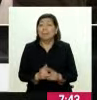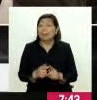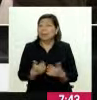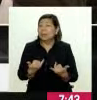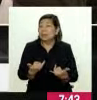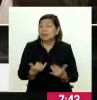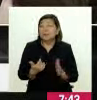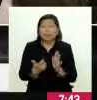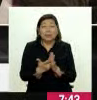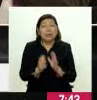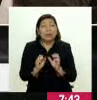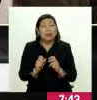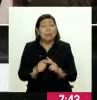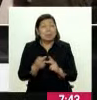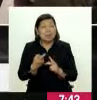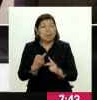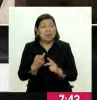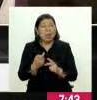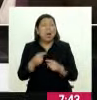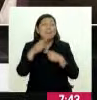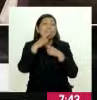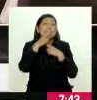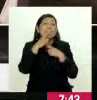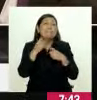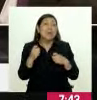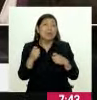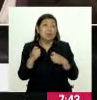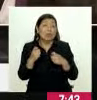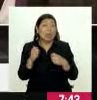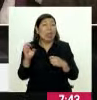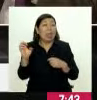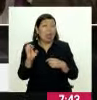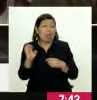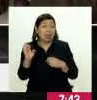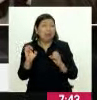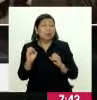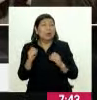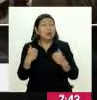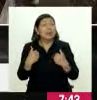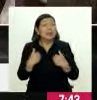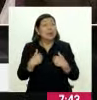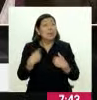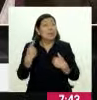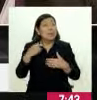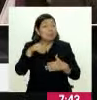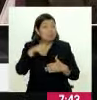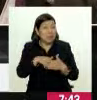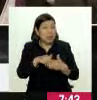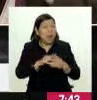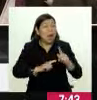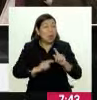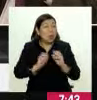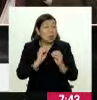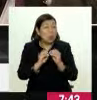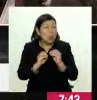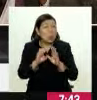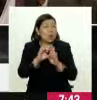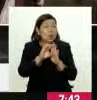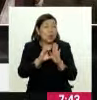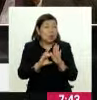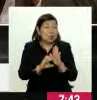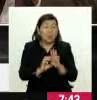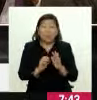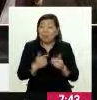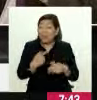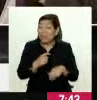en la legislatura que empieza en marzo. Entonces, durante enero nosotros tenemos que obtener una primera votación de algunas reformas constitucionales. No se